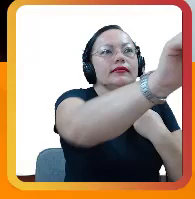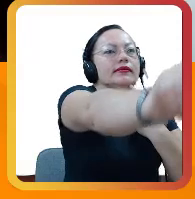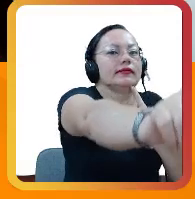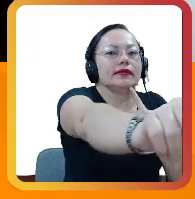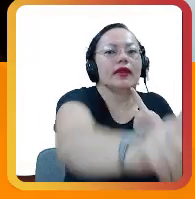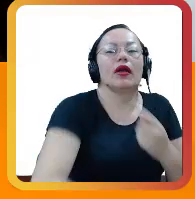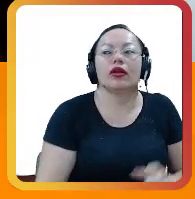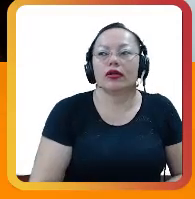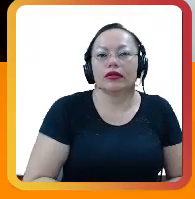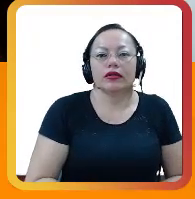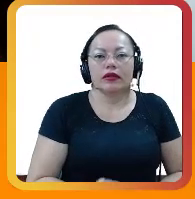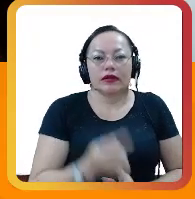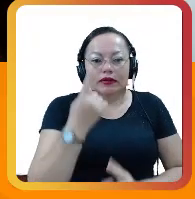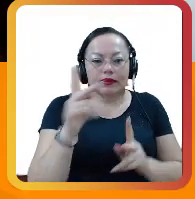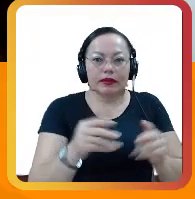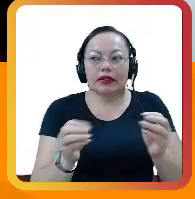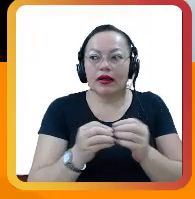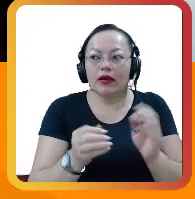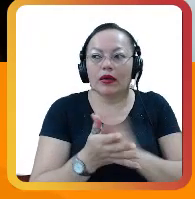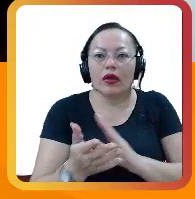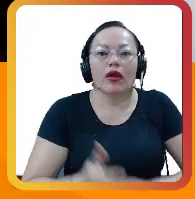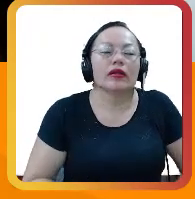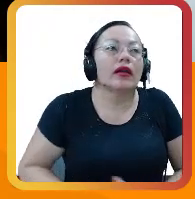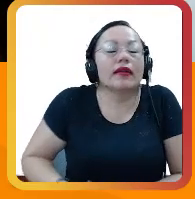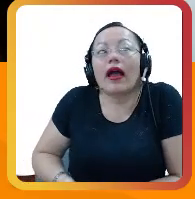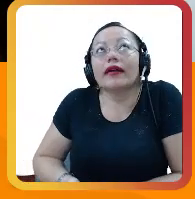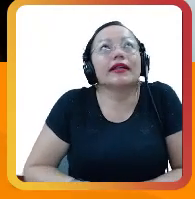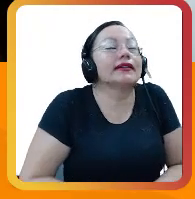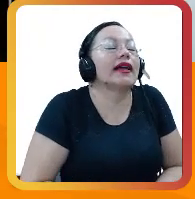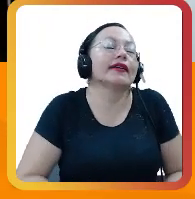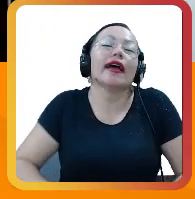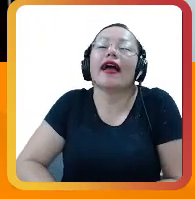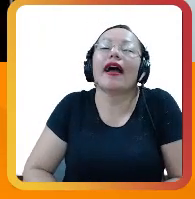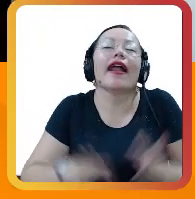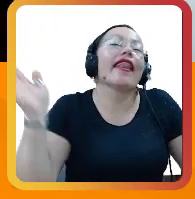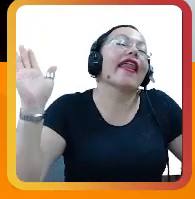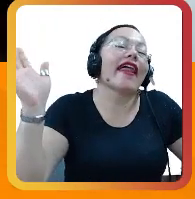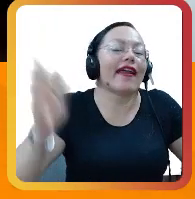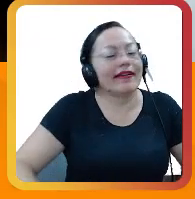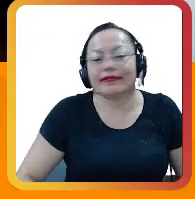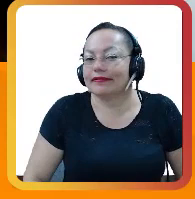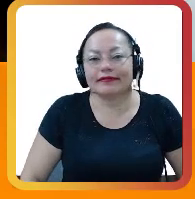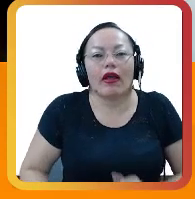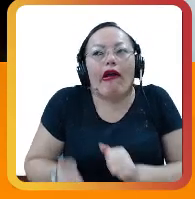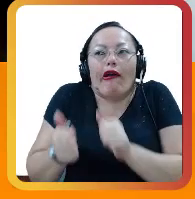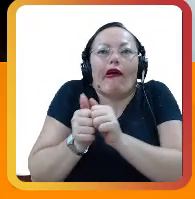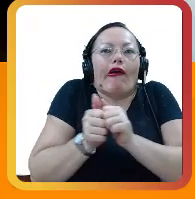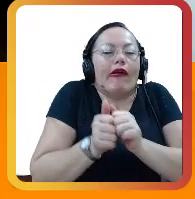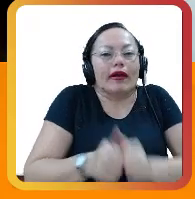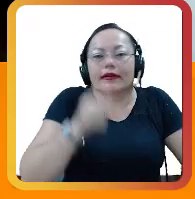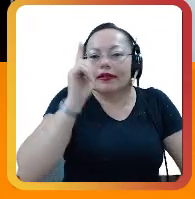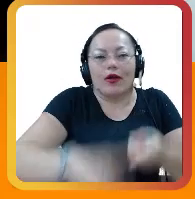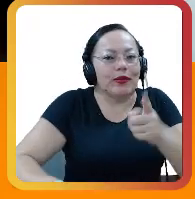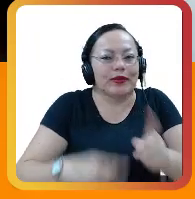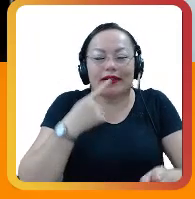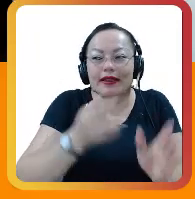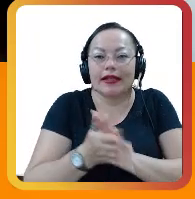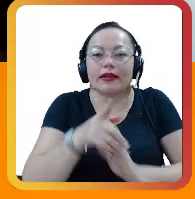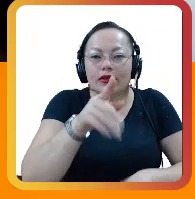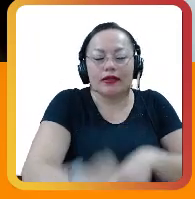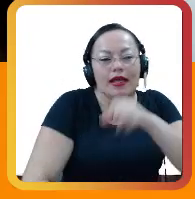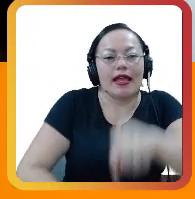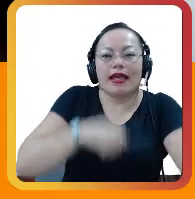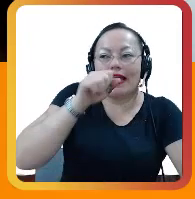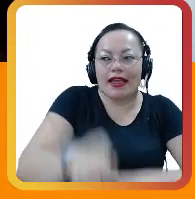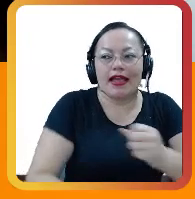entre una persona y la otra. No es que se vayan a ir cogidos de la mano y echando chisme. No, eso no se puede. Si van en la bicicleta, tiene